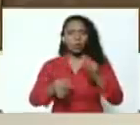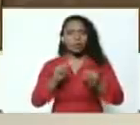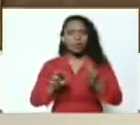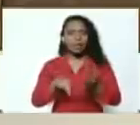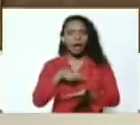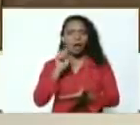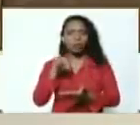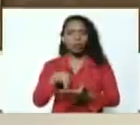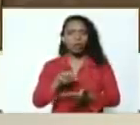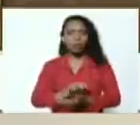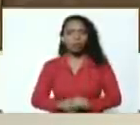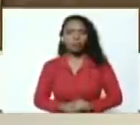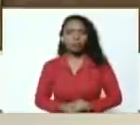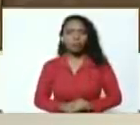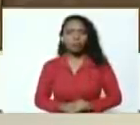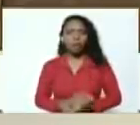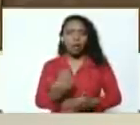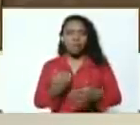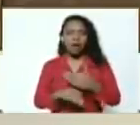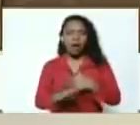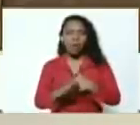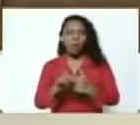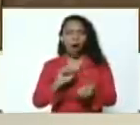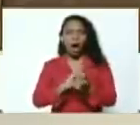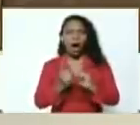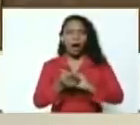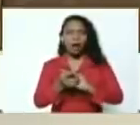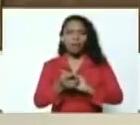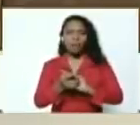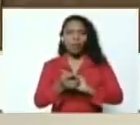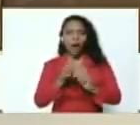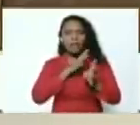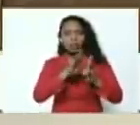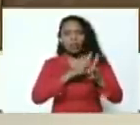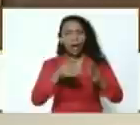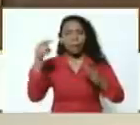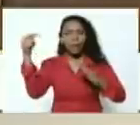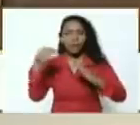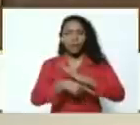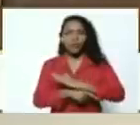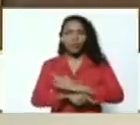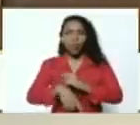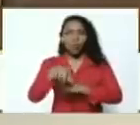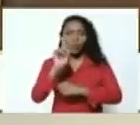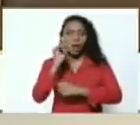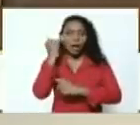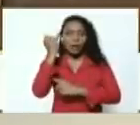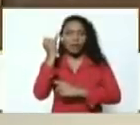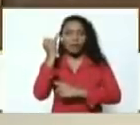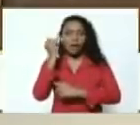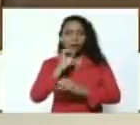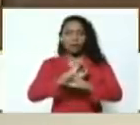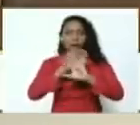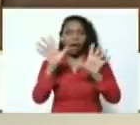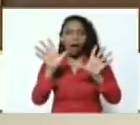nacional. Vamos a cambios estructurales profundos, con una idea muy clara,